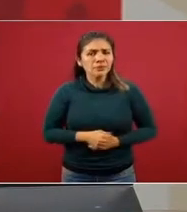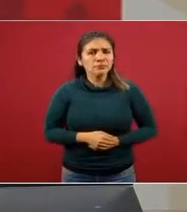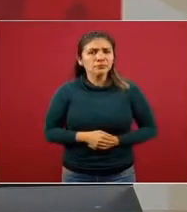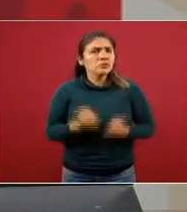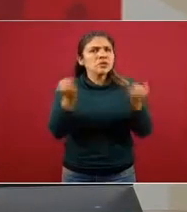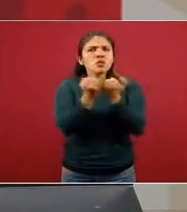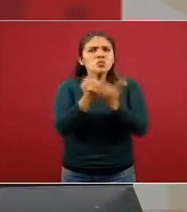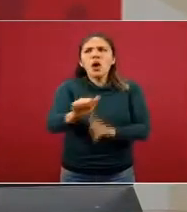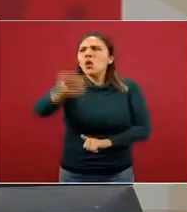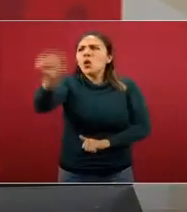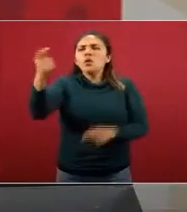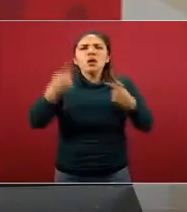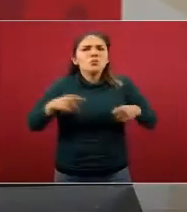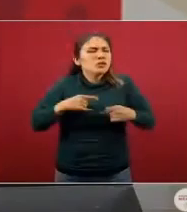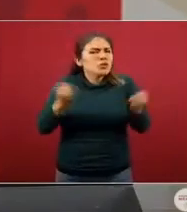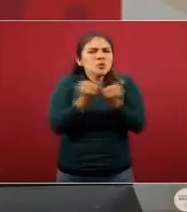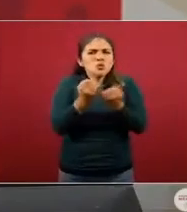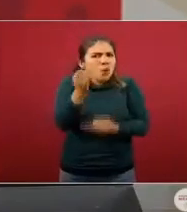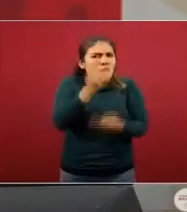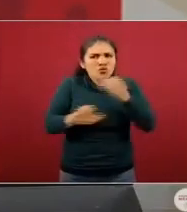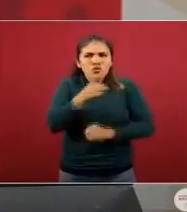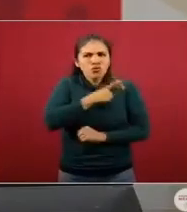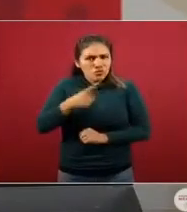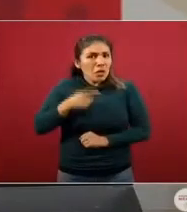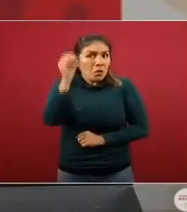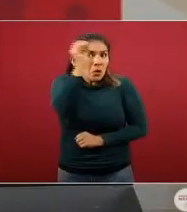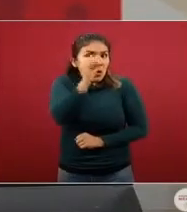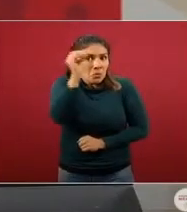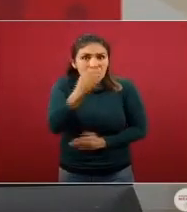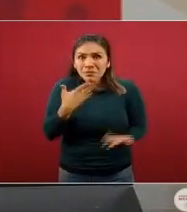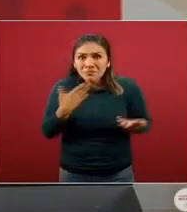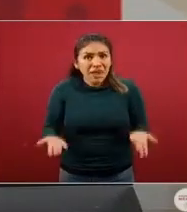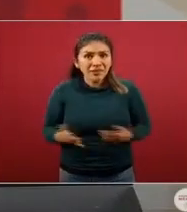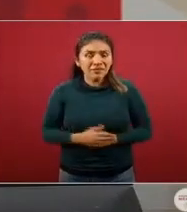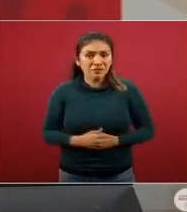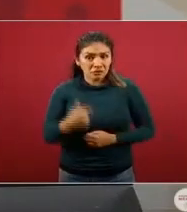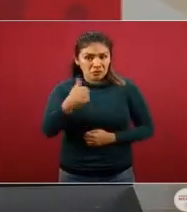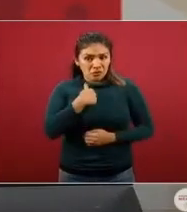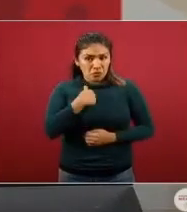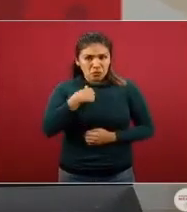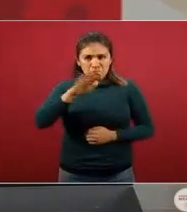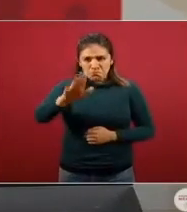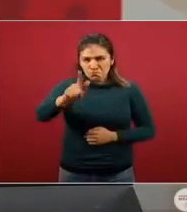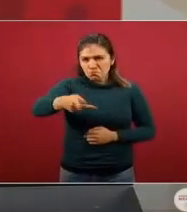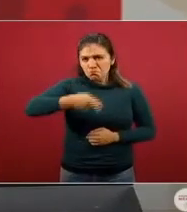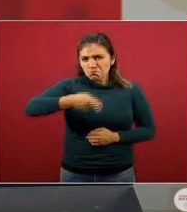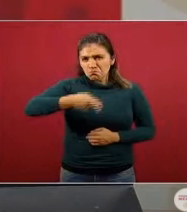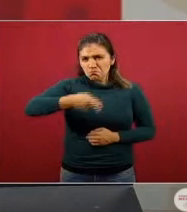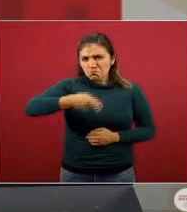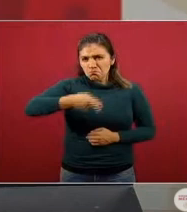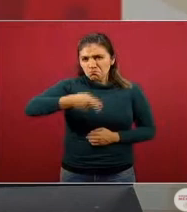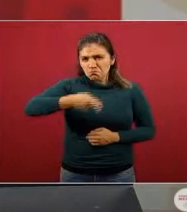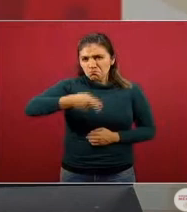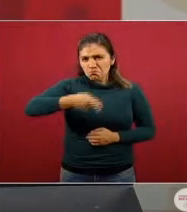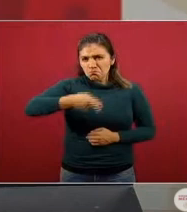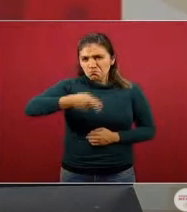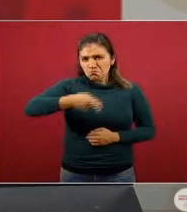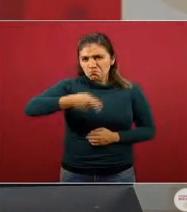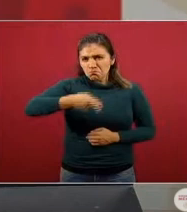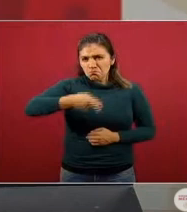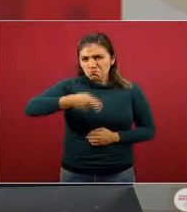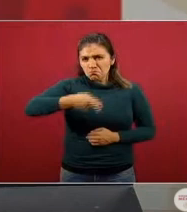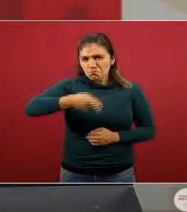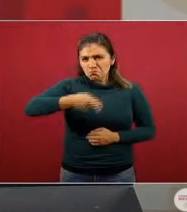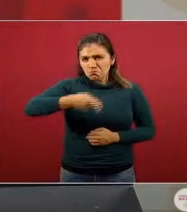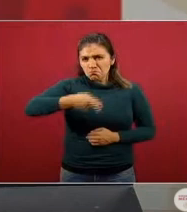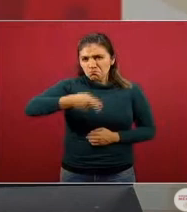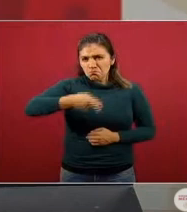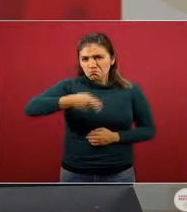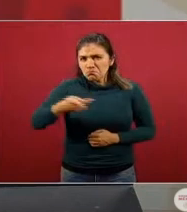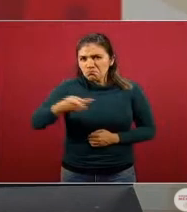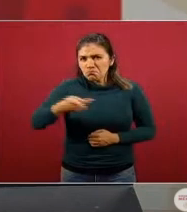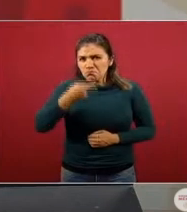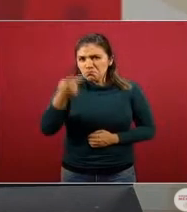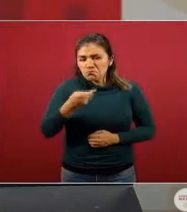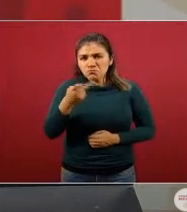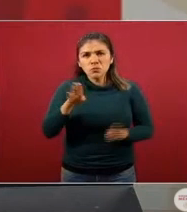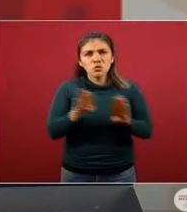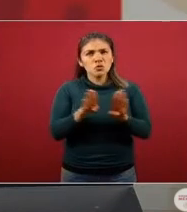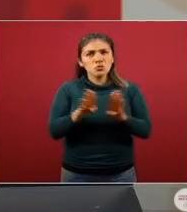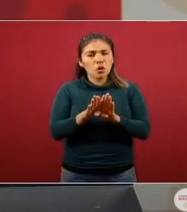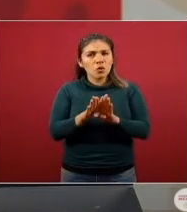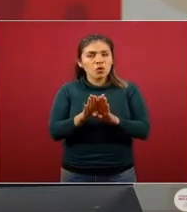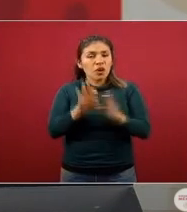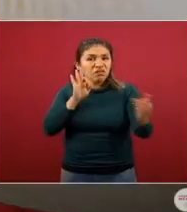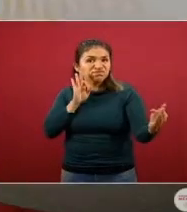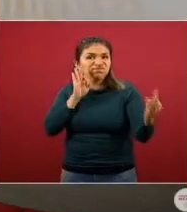que cualquier ciudadano, todo mundo debe opinar. Por cierto, no me quedó claro si cuando usted habla de... Aquí viene el interesante.